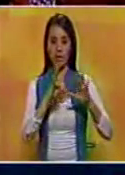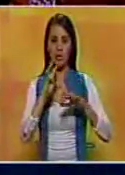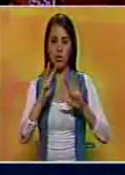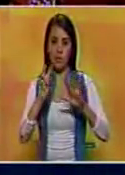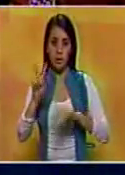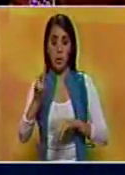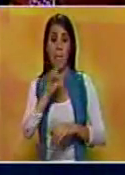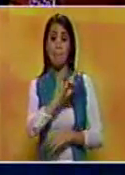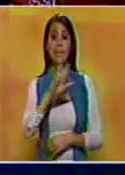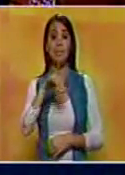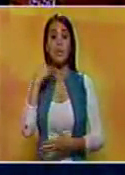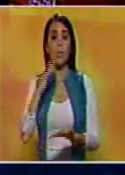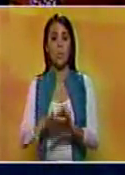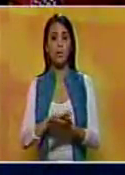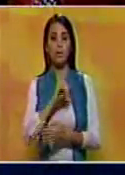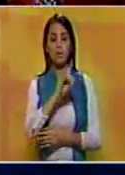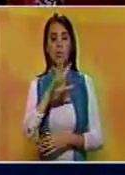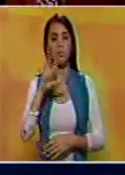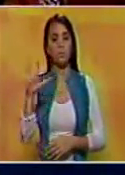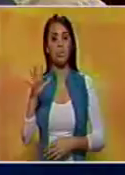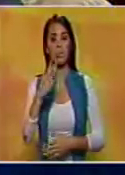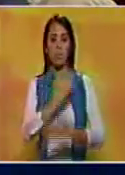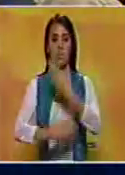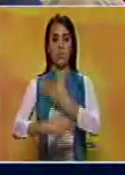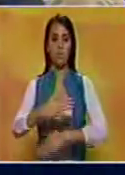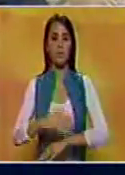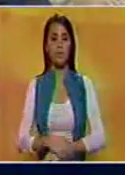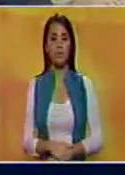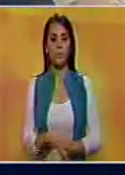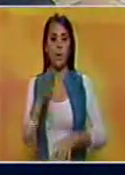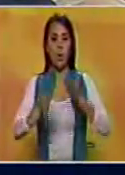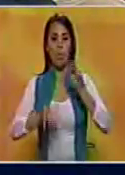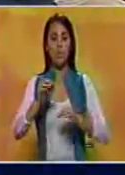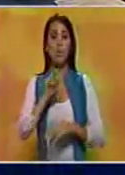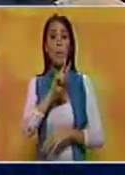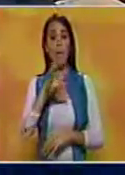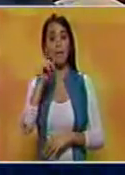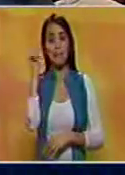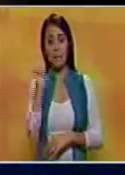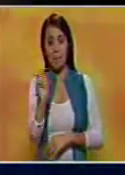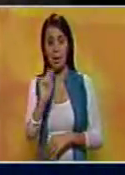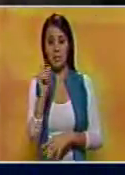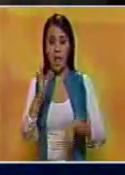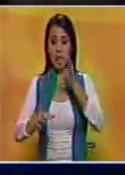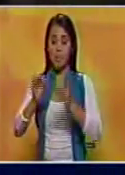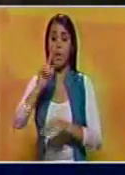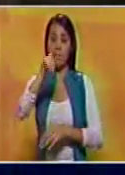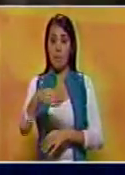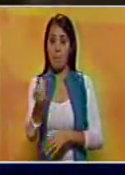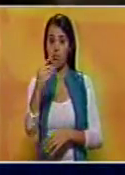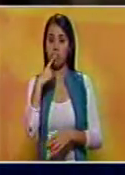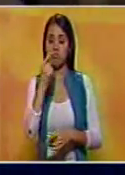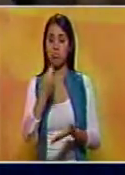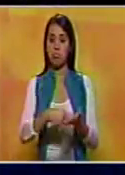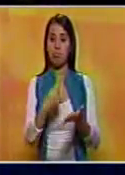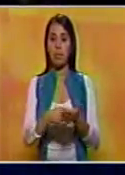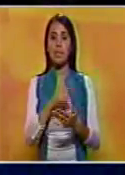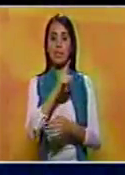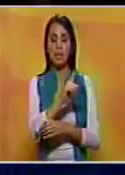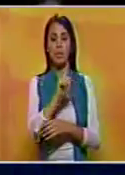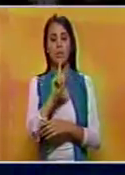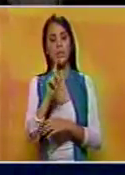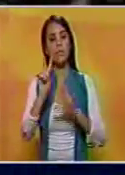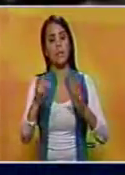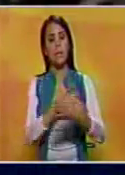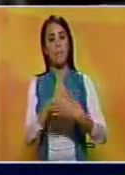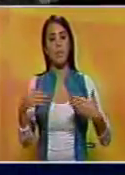y 155 heridos. Un juicio de 20 meses, el tribunal además les impuso el pago de 117 millones de